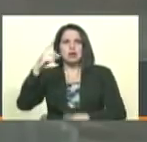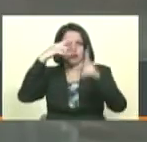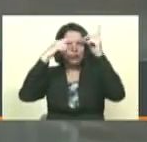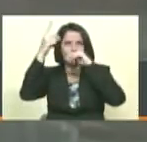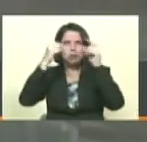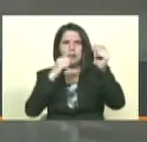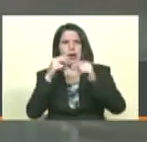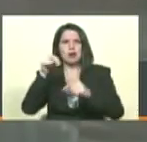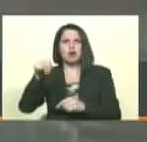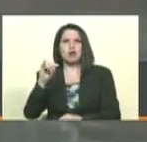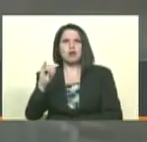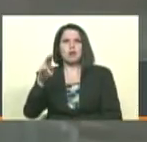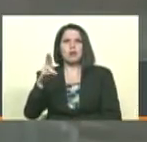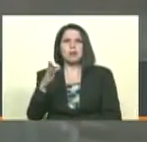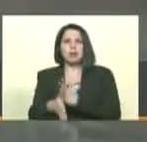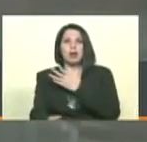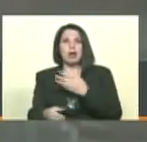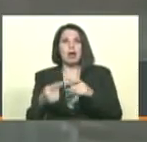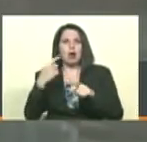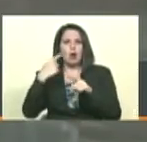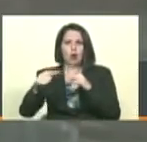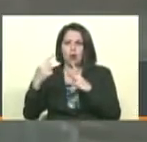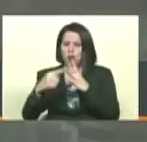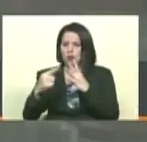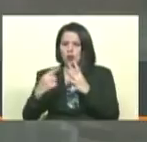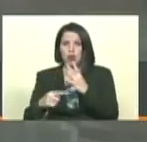Nubipa, NCR, Puente, IPP y